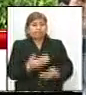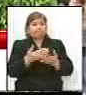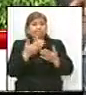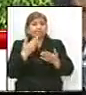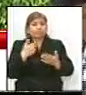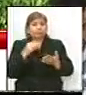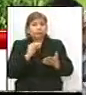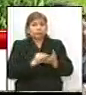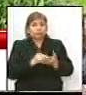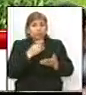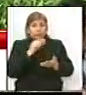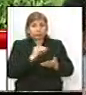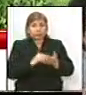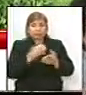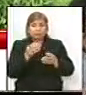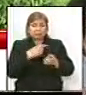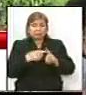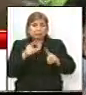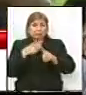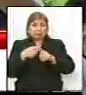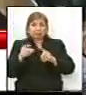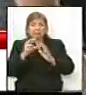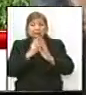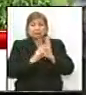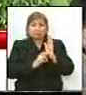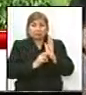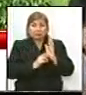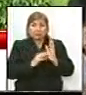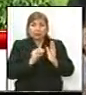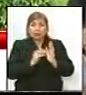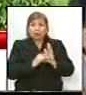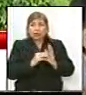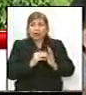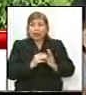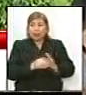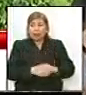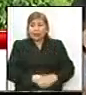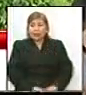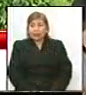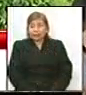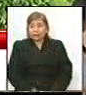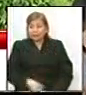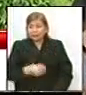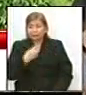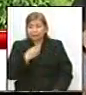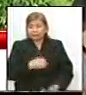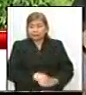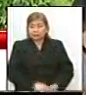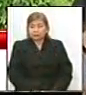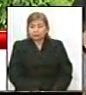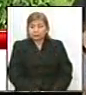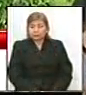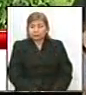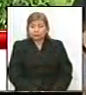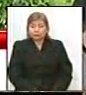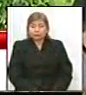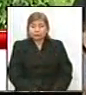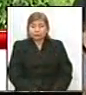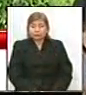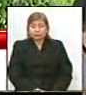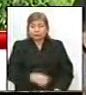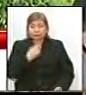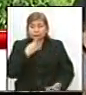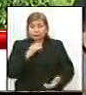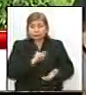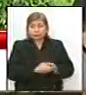dificultados con diferentes proyectos que estamos ejecutando en el ámbito del Bray, ingeniero Joaquín Dipas.